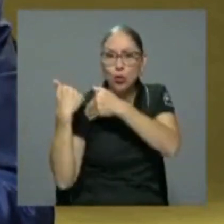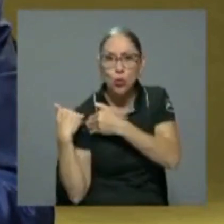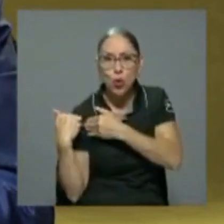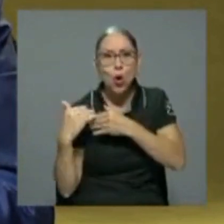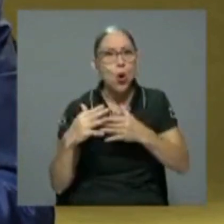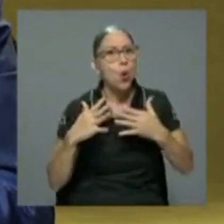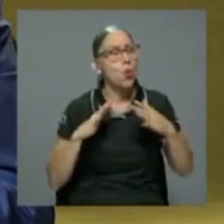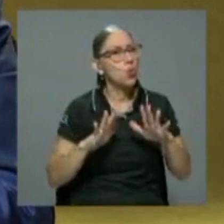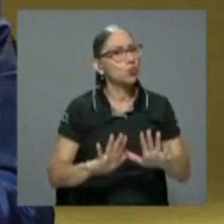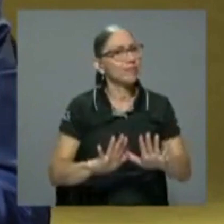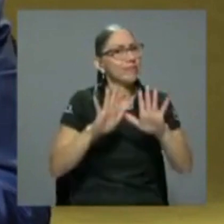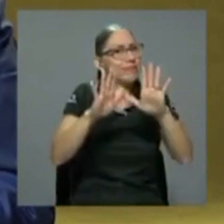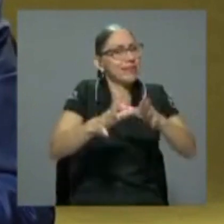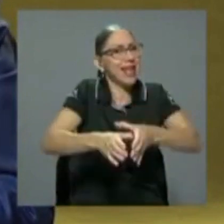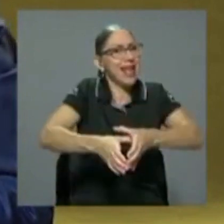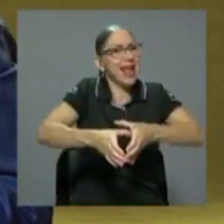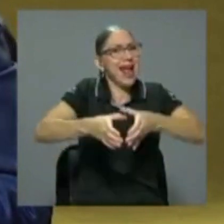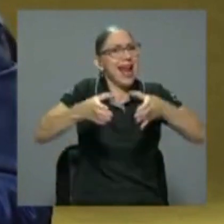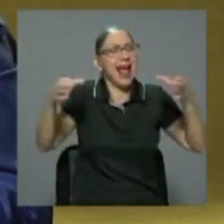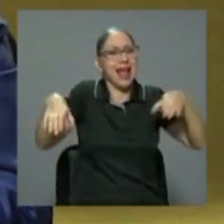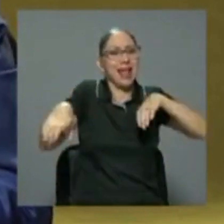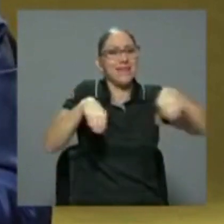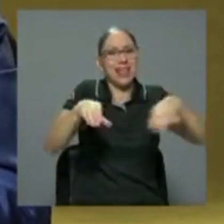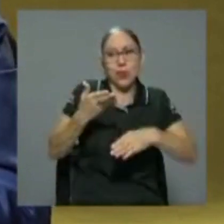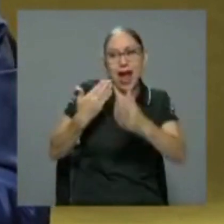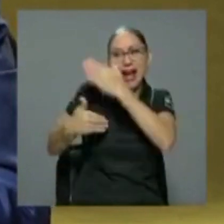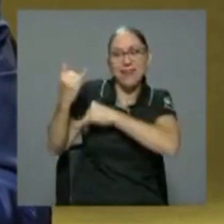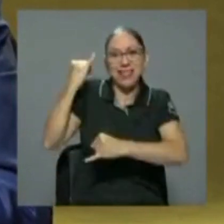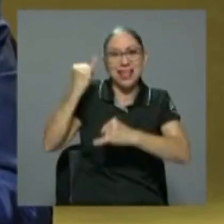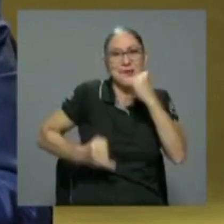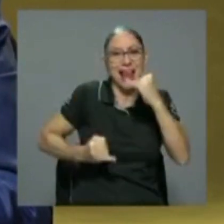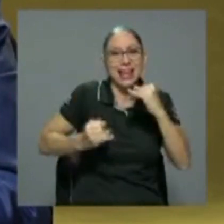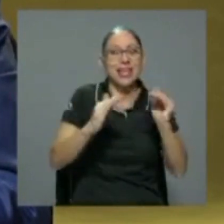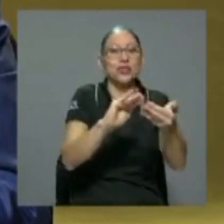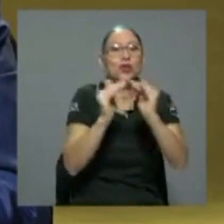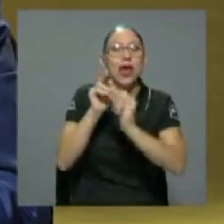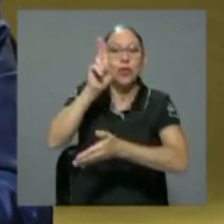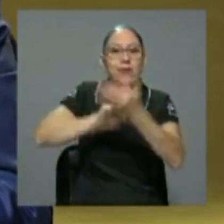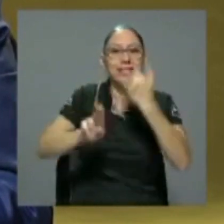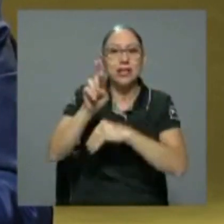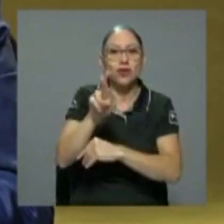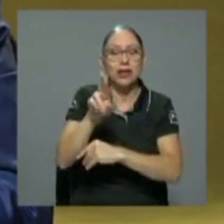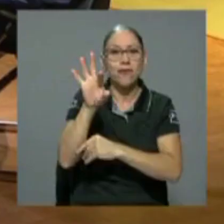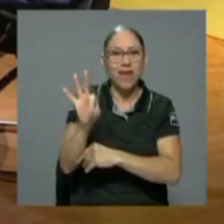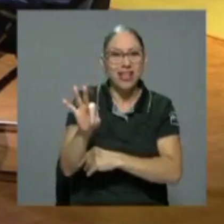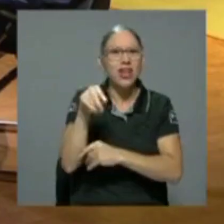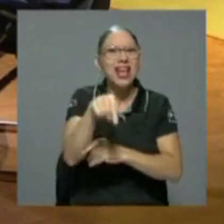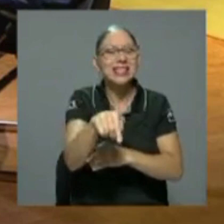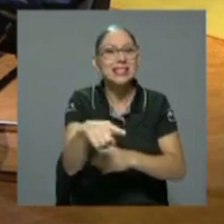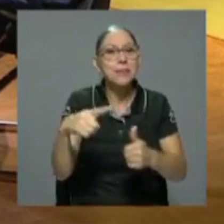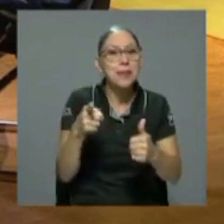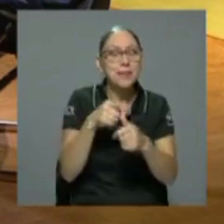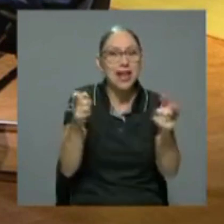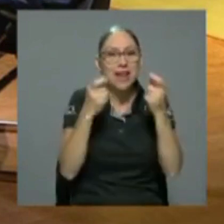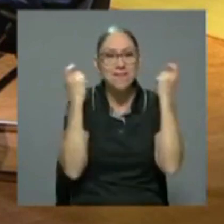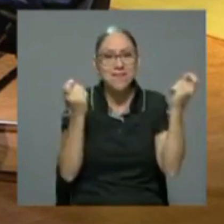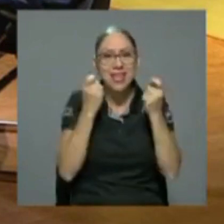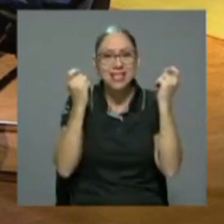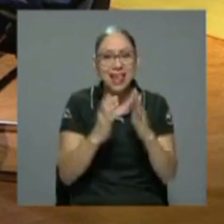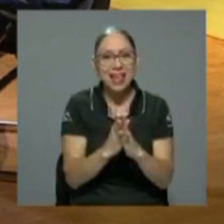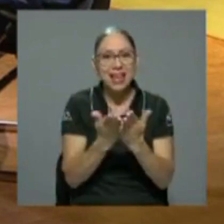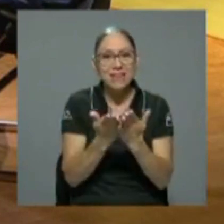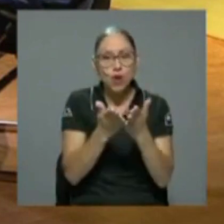culminar en la ciudad universitaria Rodrigo Facio. Se trata de la primera fiesta del libro organizada por la editorial